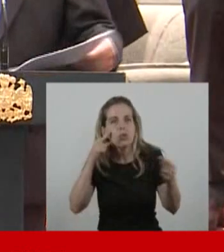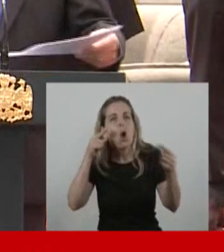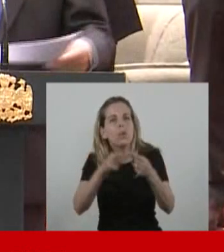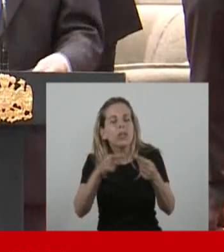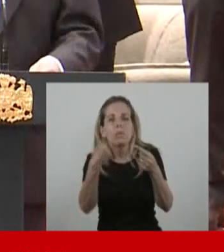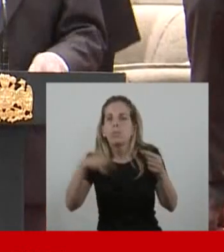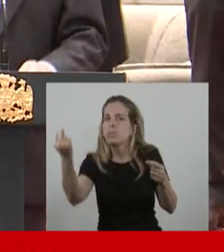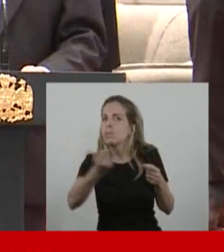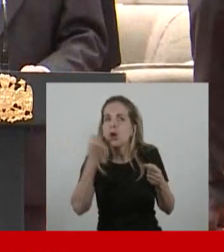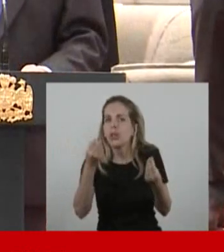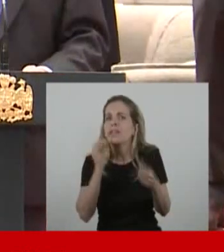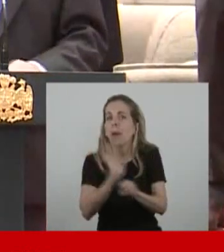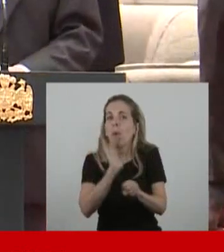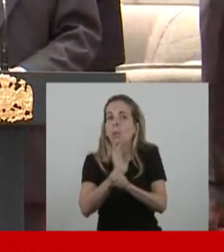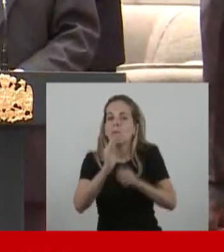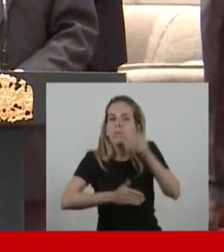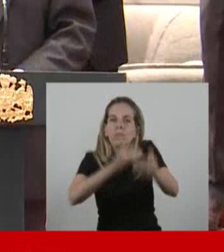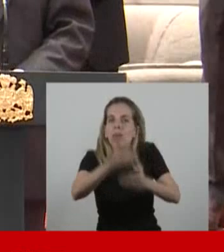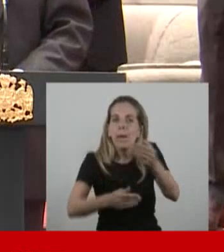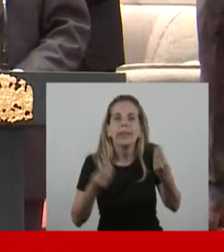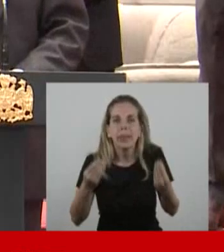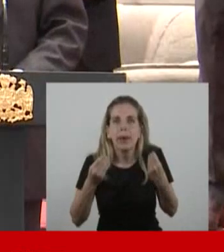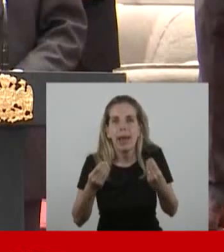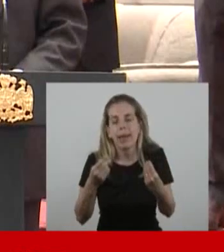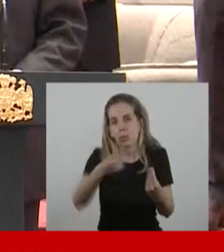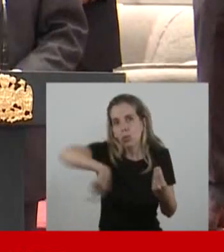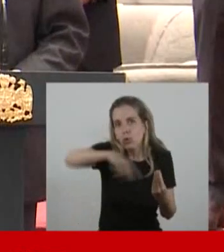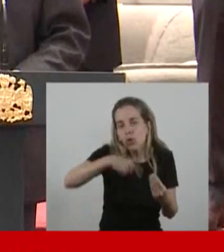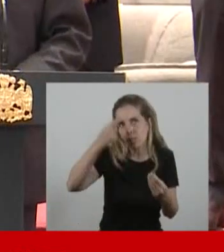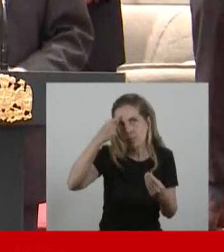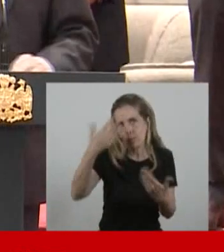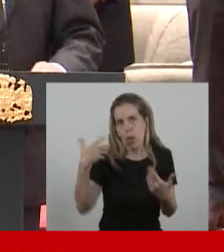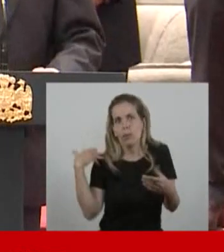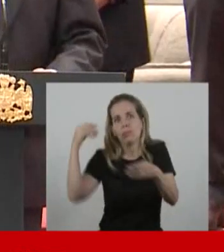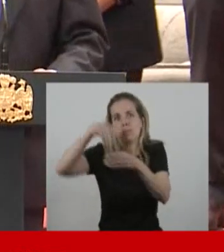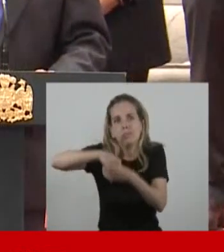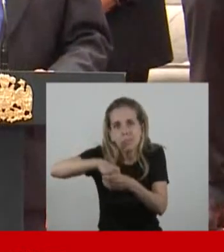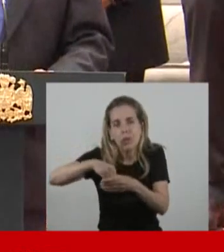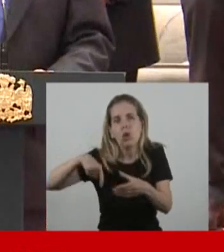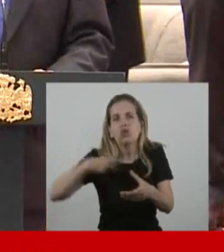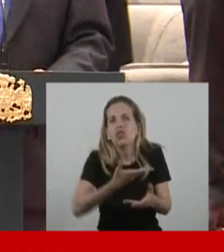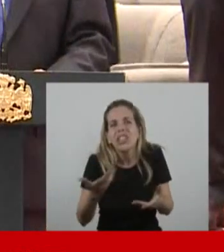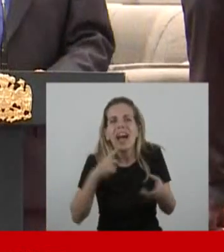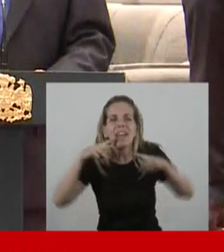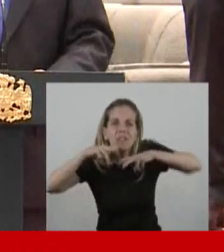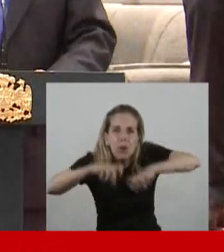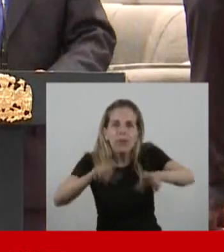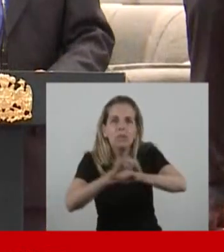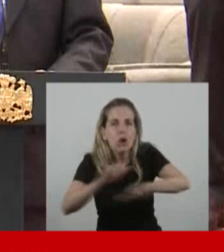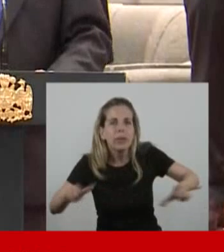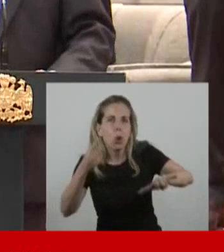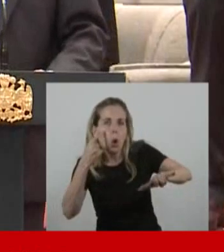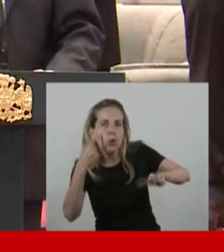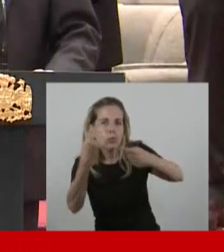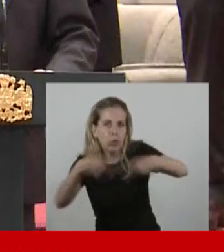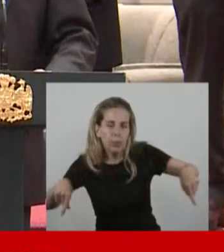permitir dar un paso gigante para incorporarnos en plenitud a esta sociedad digital del conocimiento y la información. También